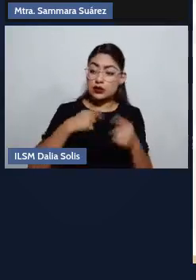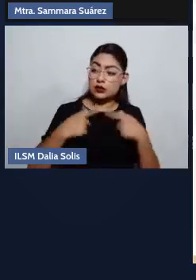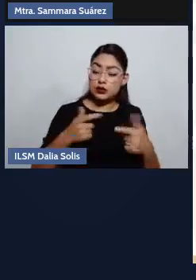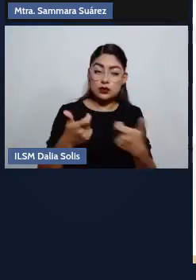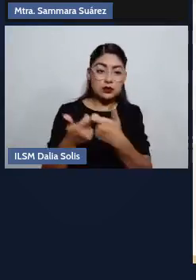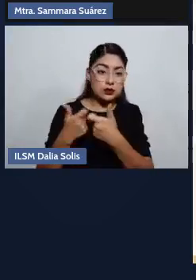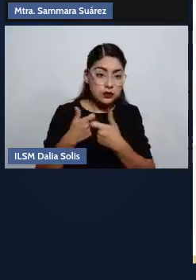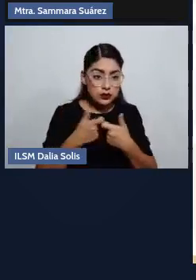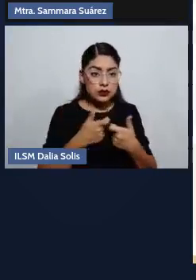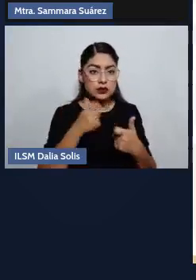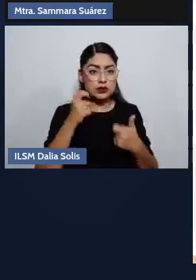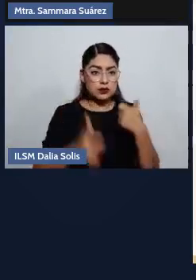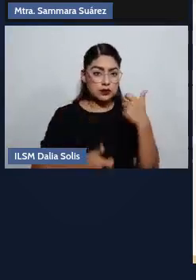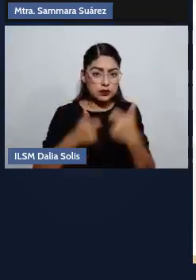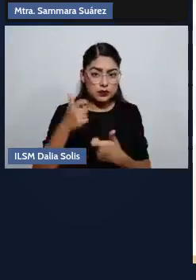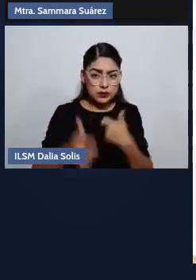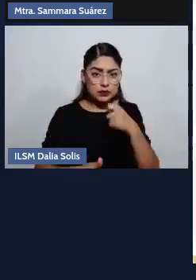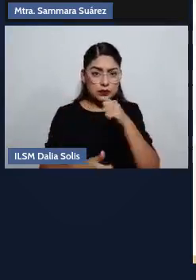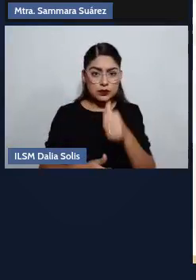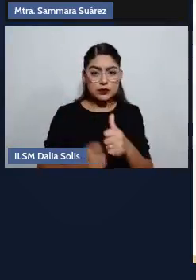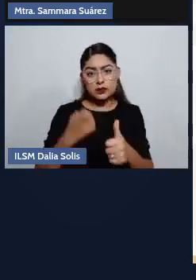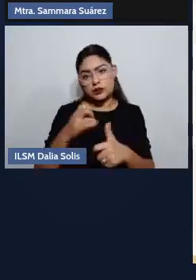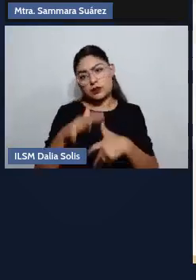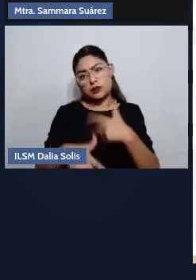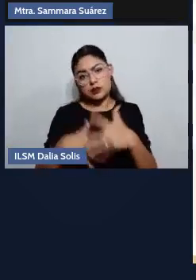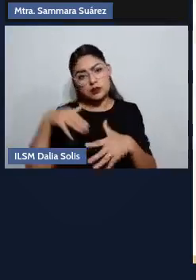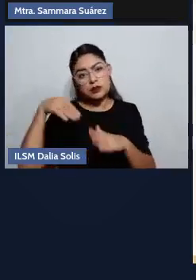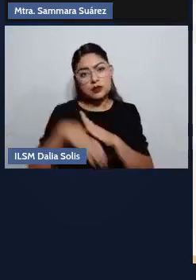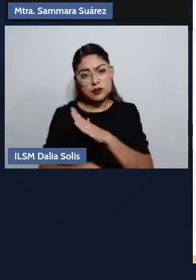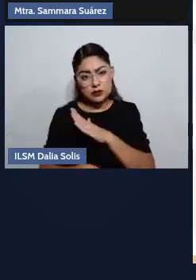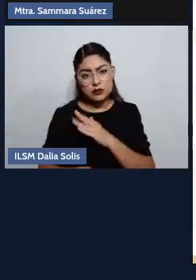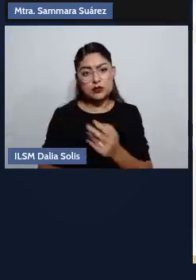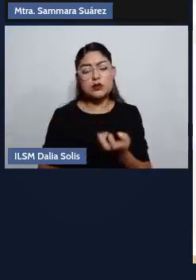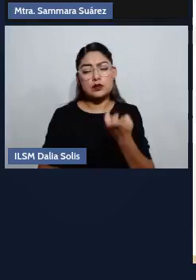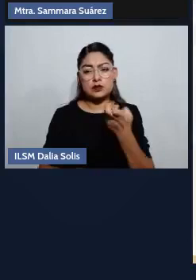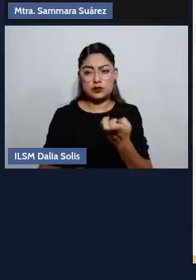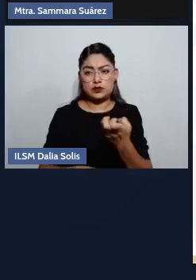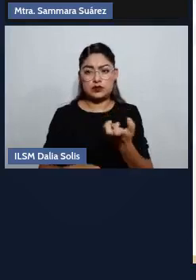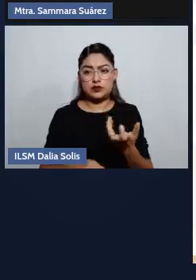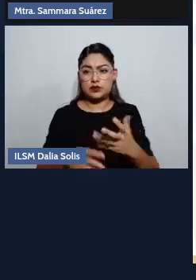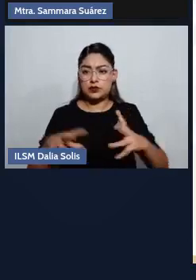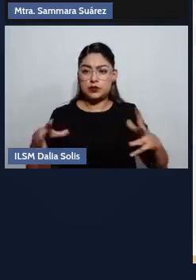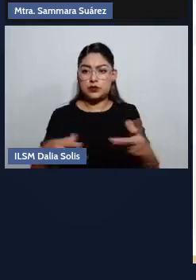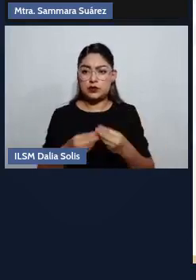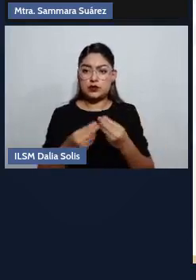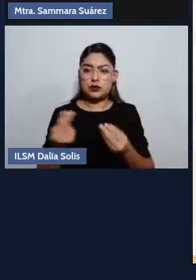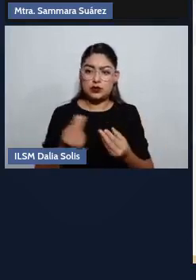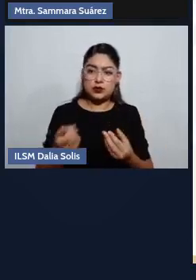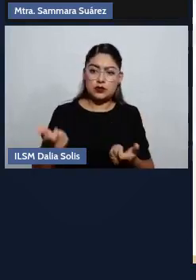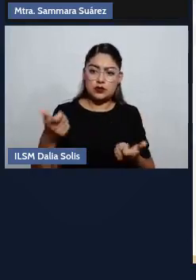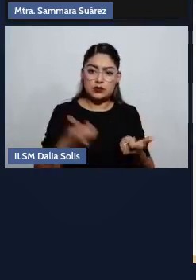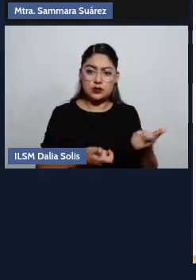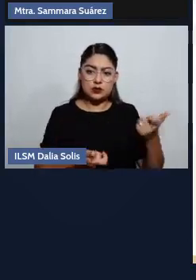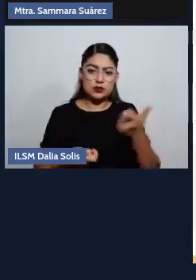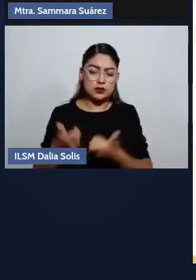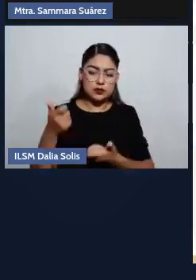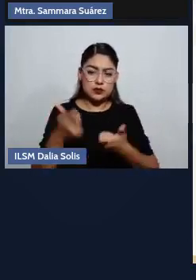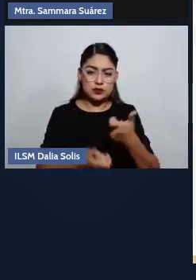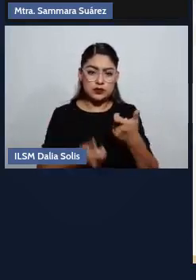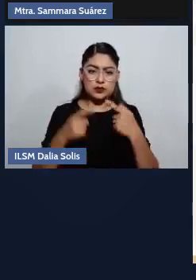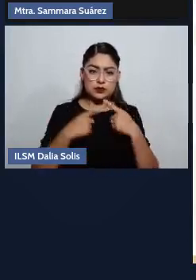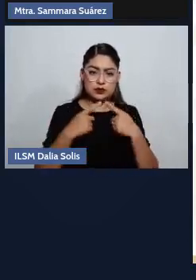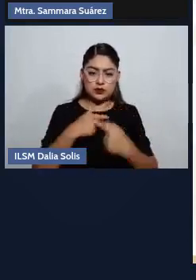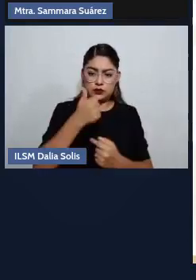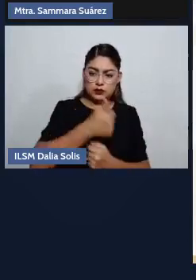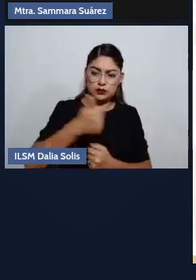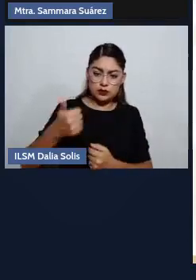este proyecto. O sea, no puede ser solamente el lado del gobierno, o sea, debe de haber una aportación por parte de cada uno de nosotros como